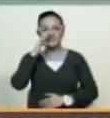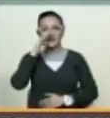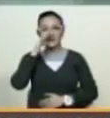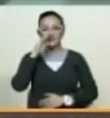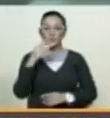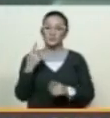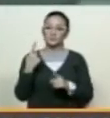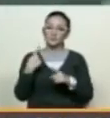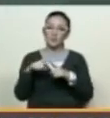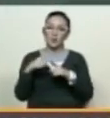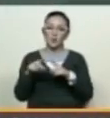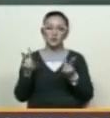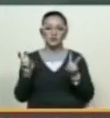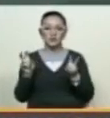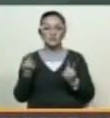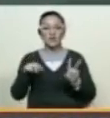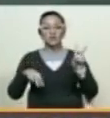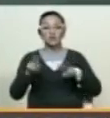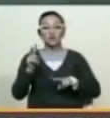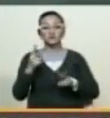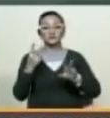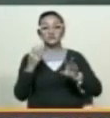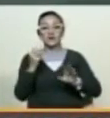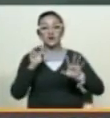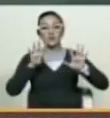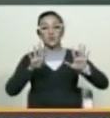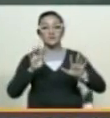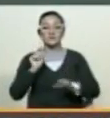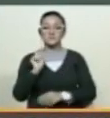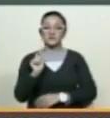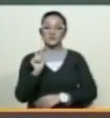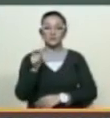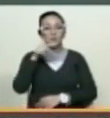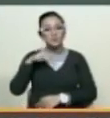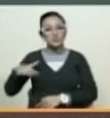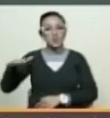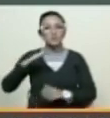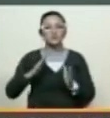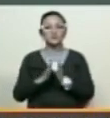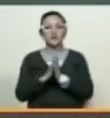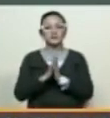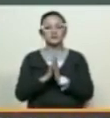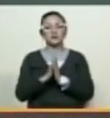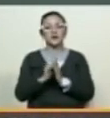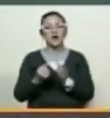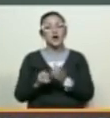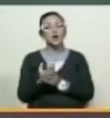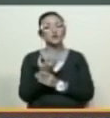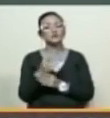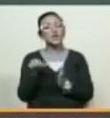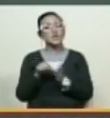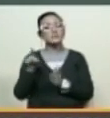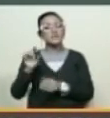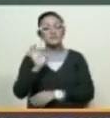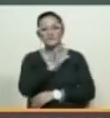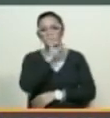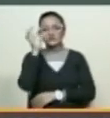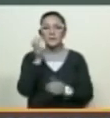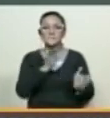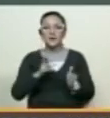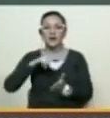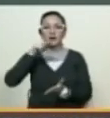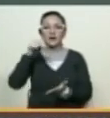avanzar en otros datos. 12:09 minutos de la tarde. El pueblo de Santa Rosa, en Barquisimeto, se implementa ahí el Plan